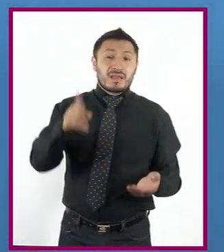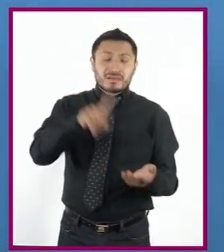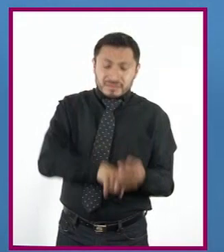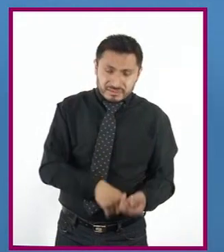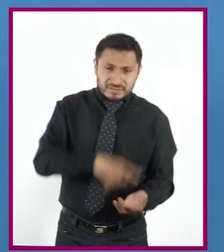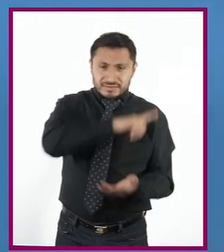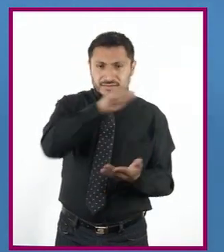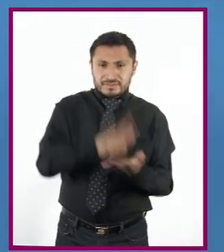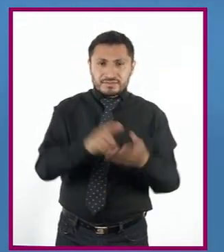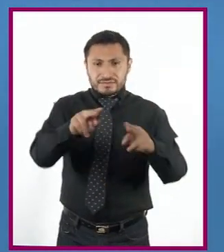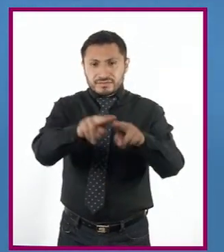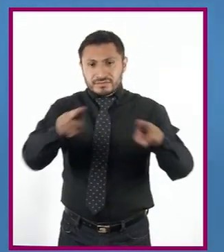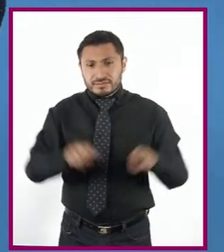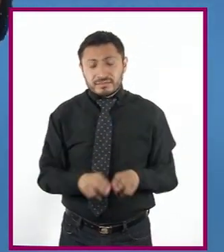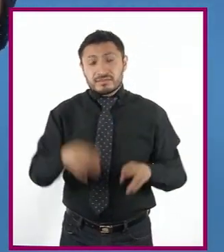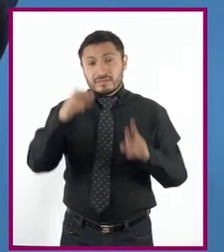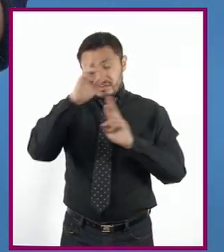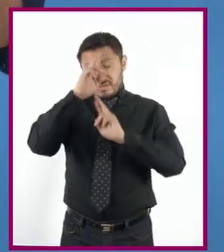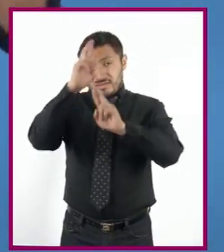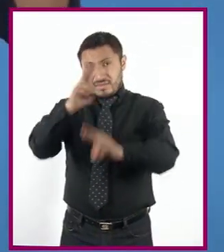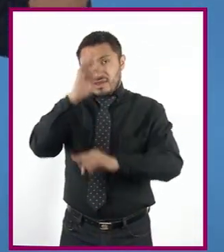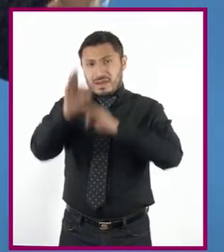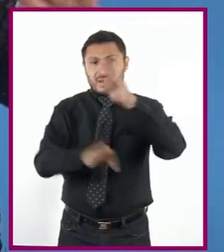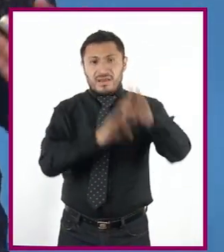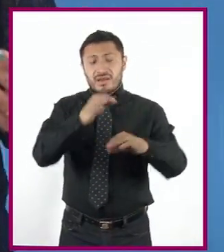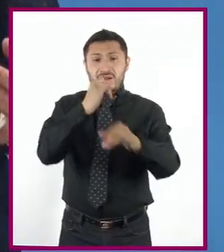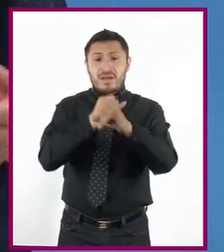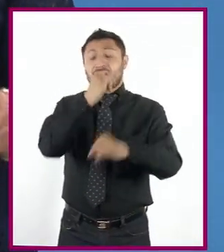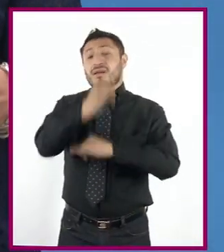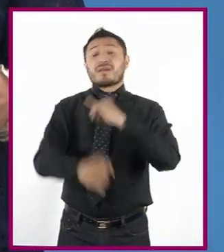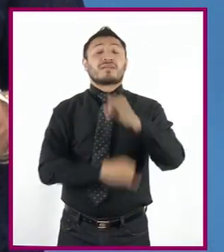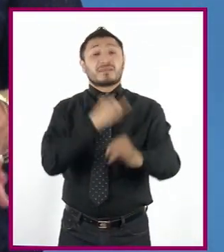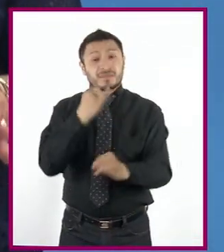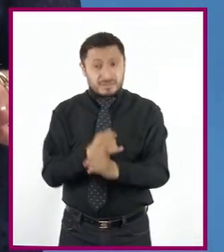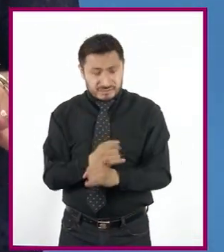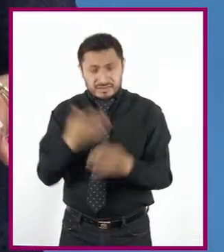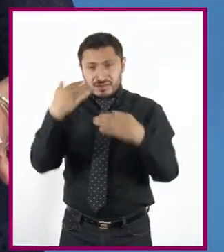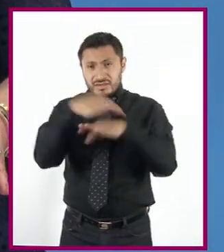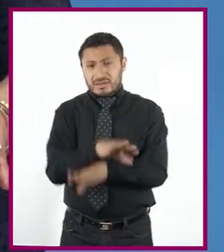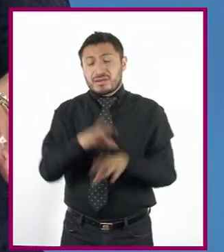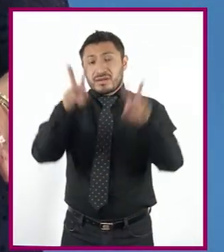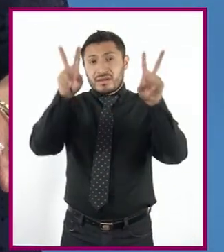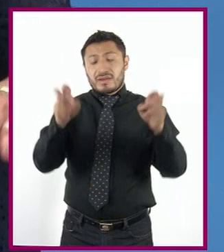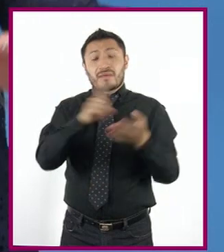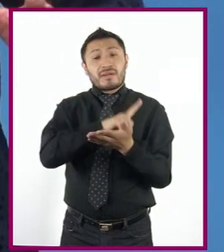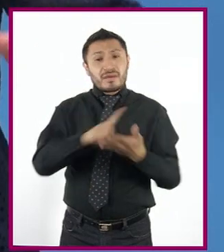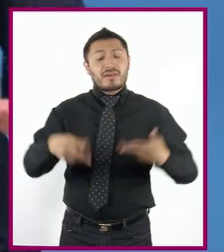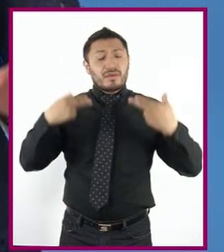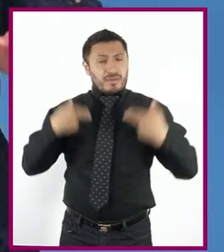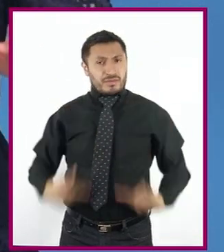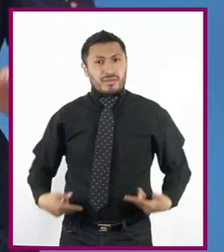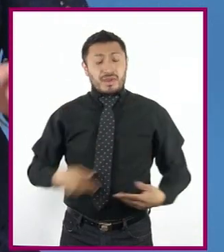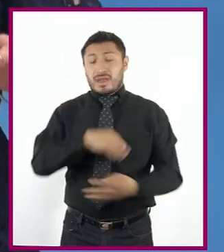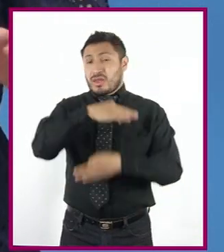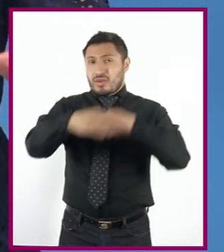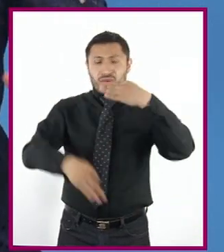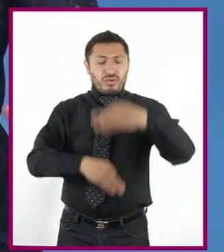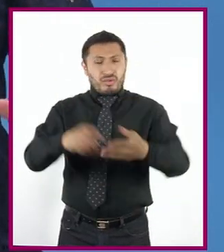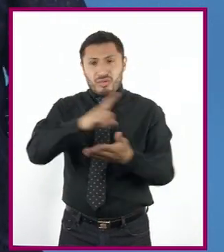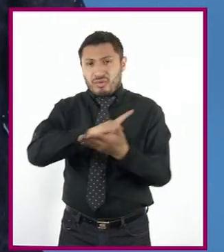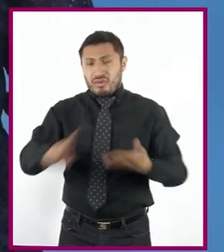leyes nacionales y se respetan los tratados internacionales en materia de derechos humanos. Todos los